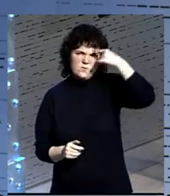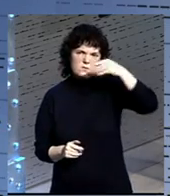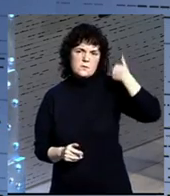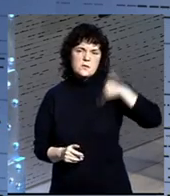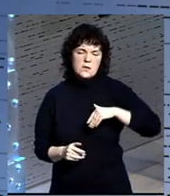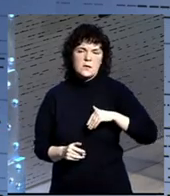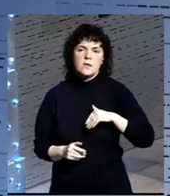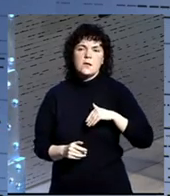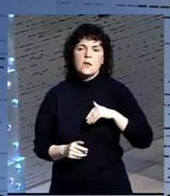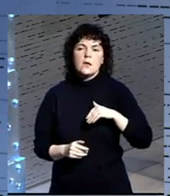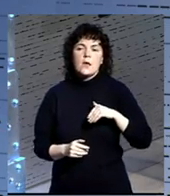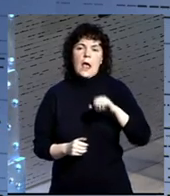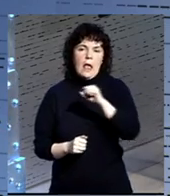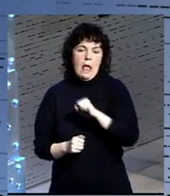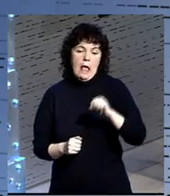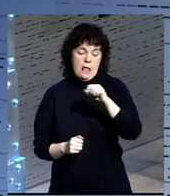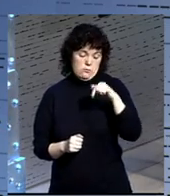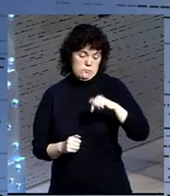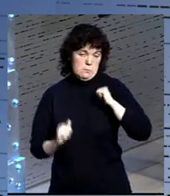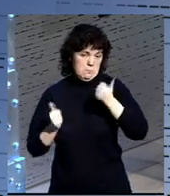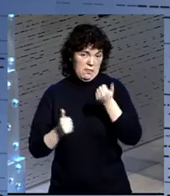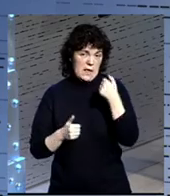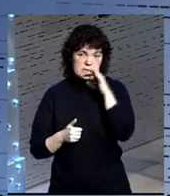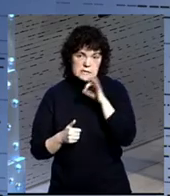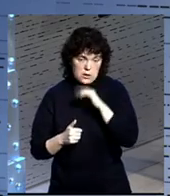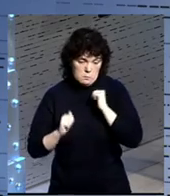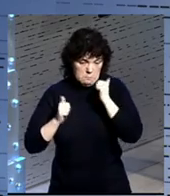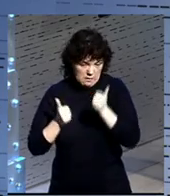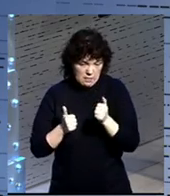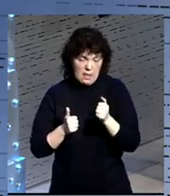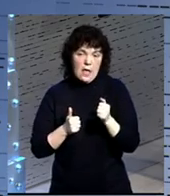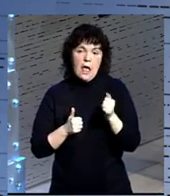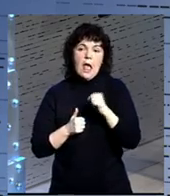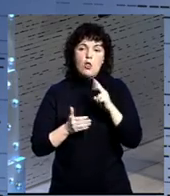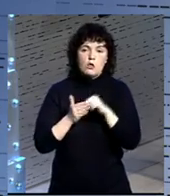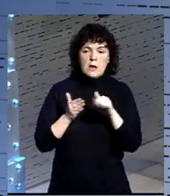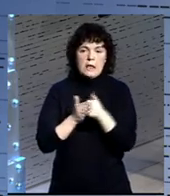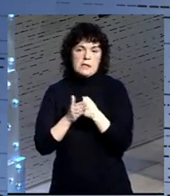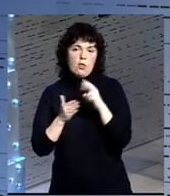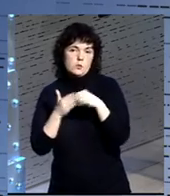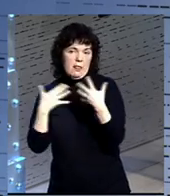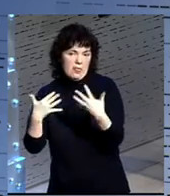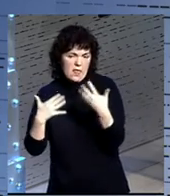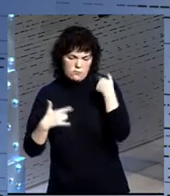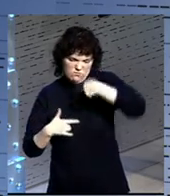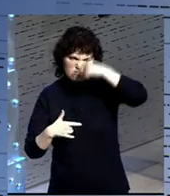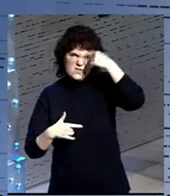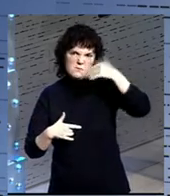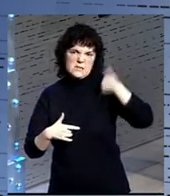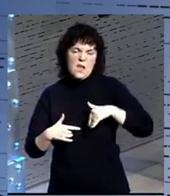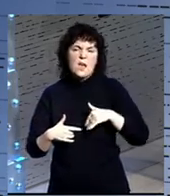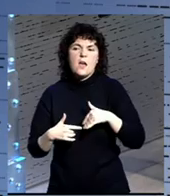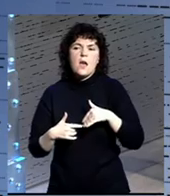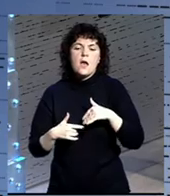a principios de la década de este siglo, de los 2000, del potencial asociado